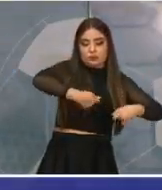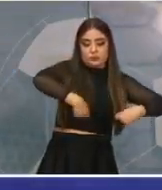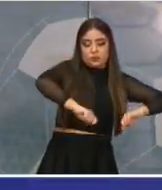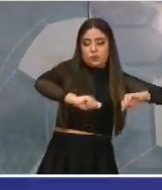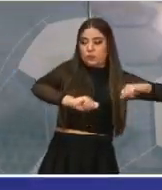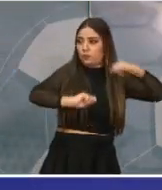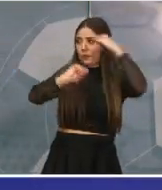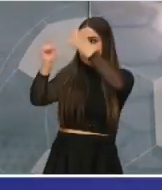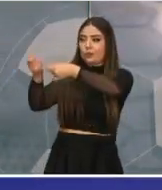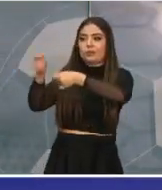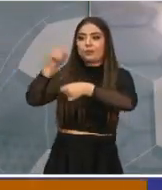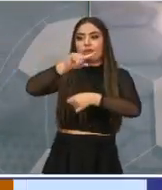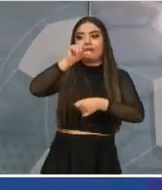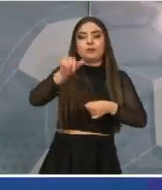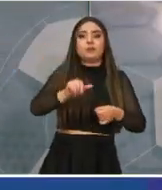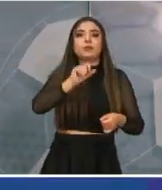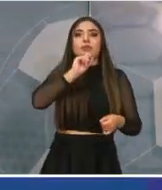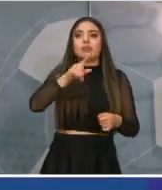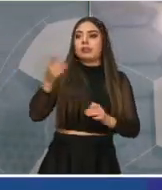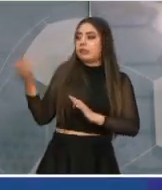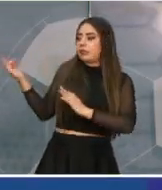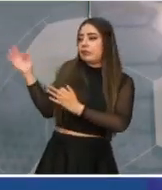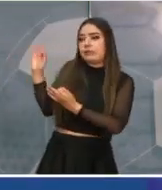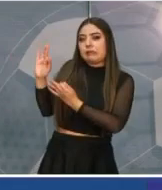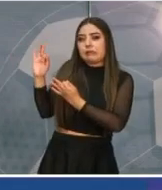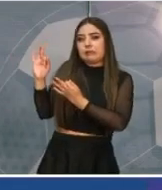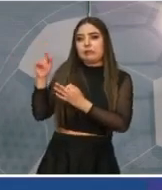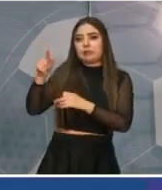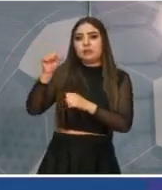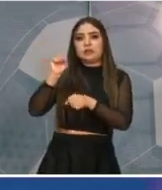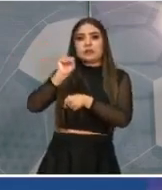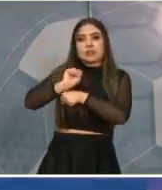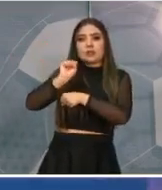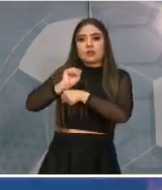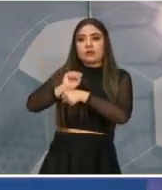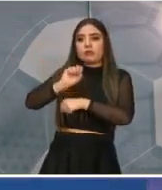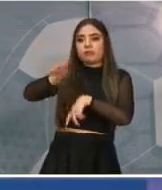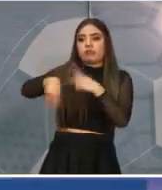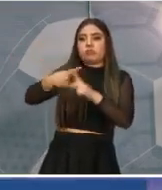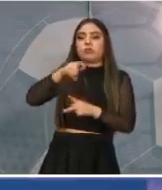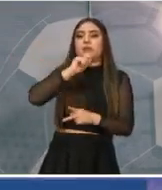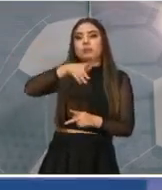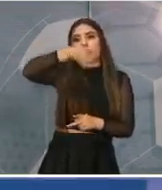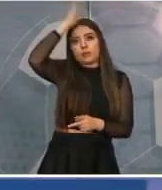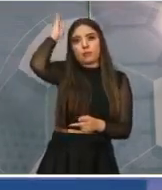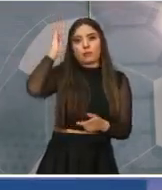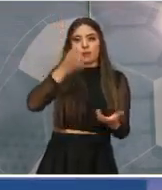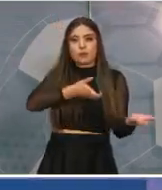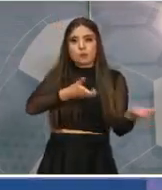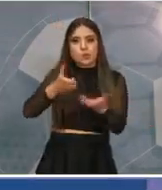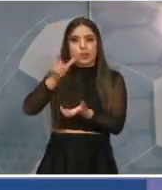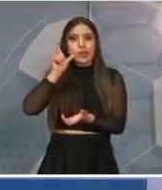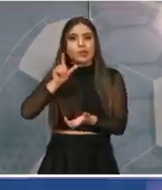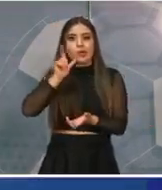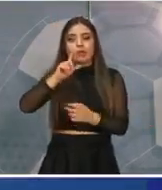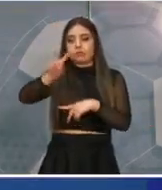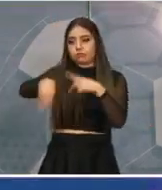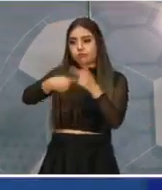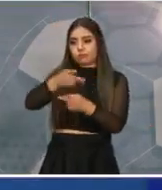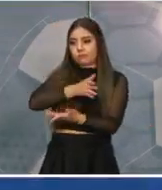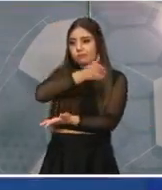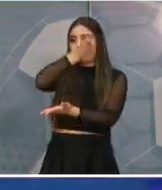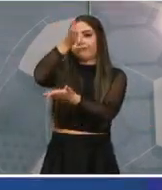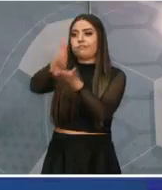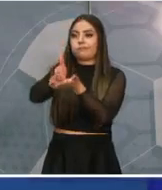una secundaria cercana elementos del cuerpo de bomberos de lerdo acudió acudieron mejor dicho al lugar y